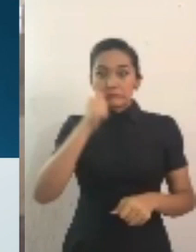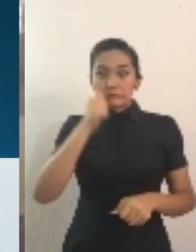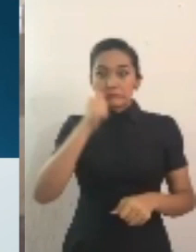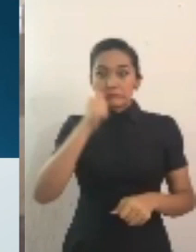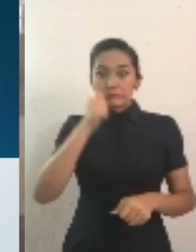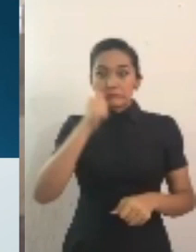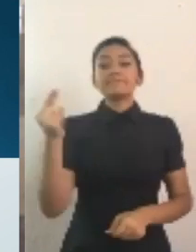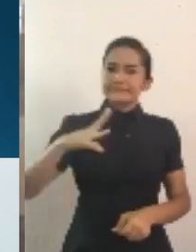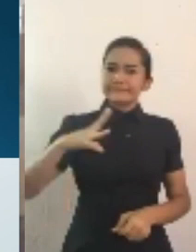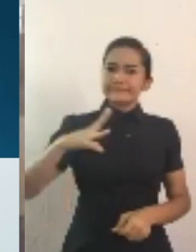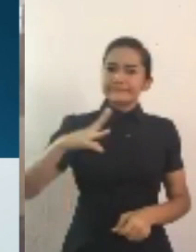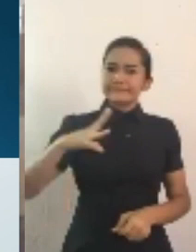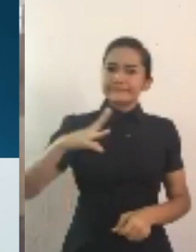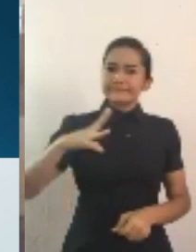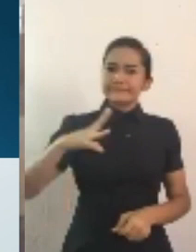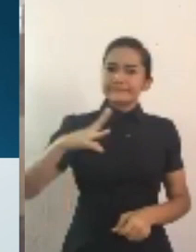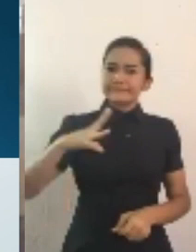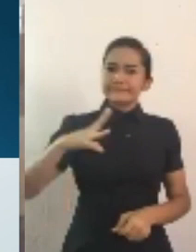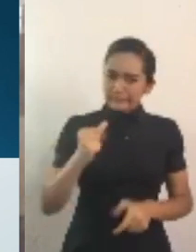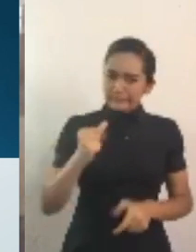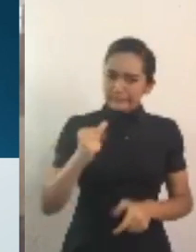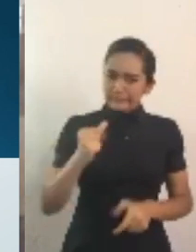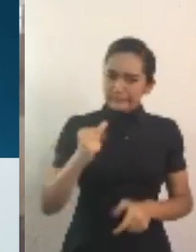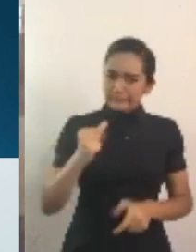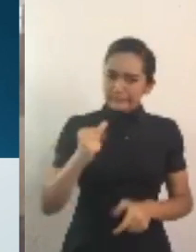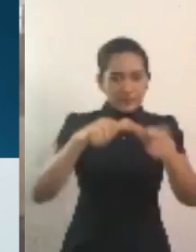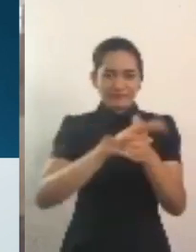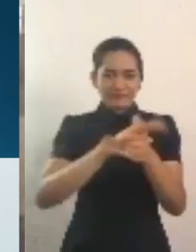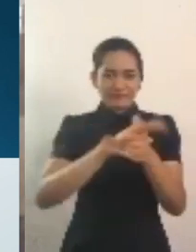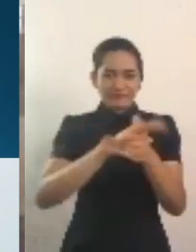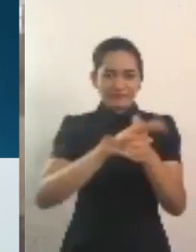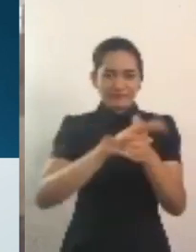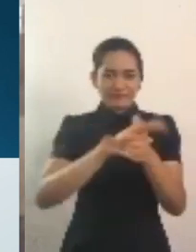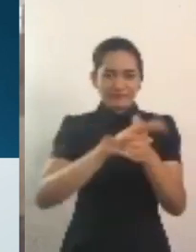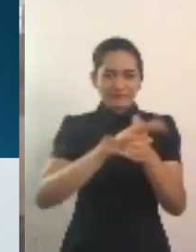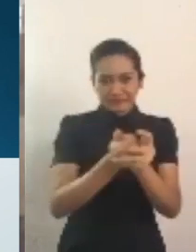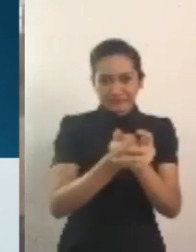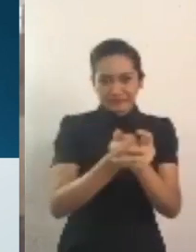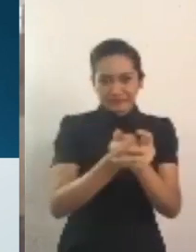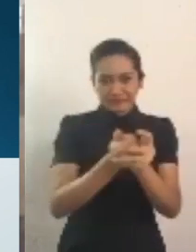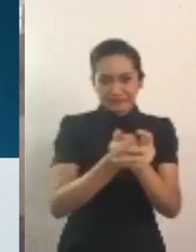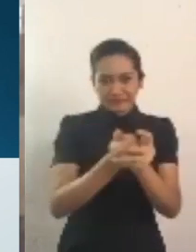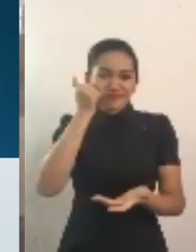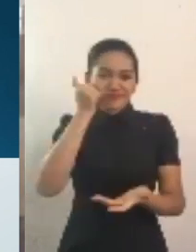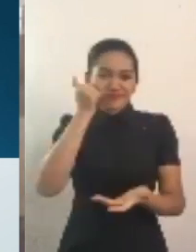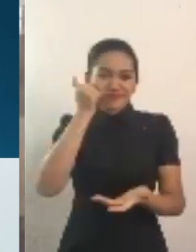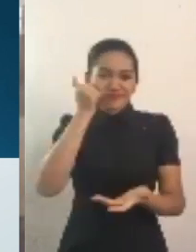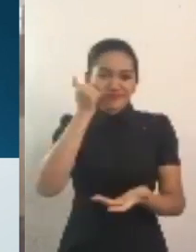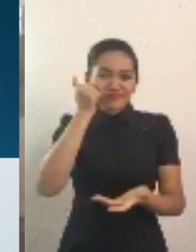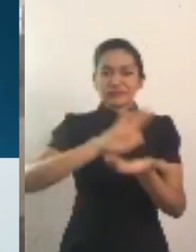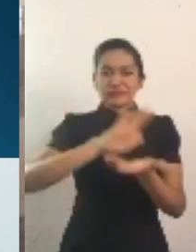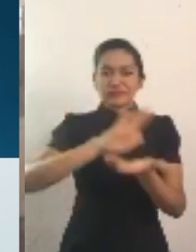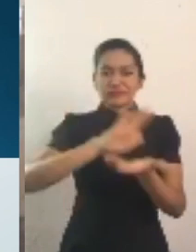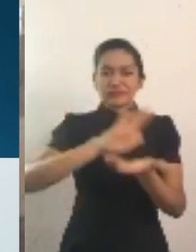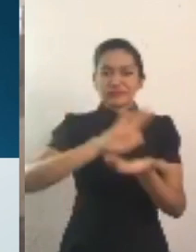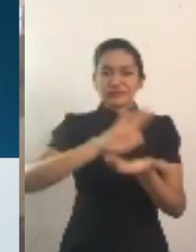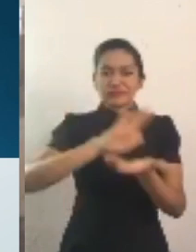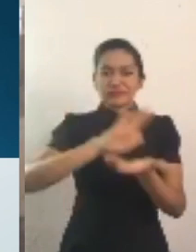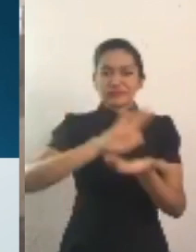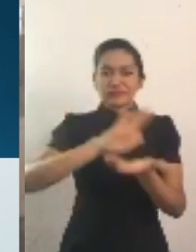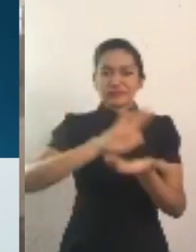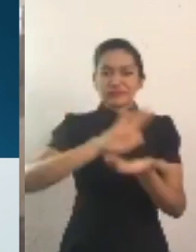que estamos viendo con síntomas, etcétera. Esto no nada más ocurre durante una cuarentena. Este tipo